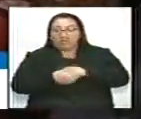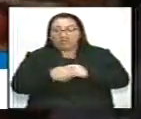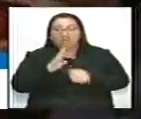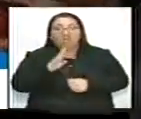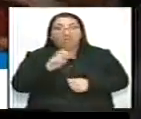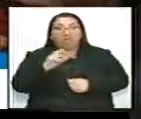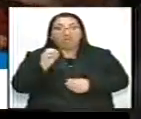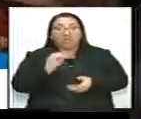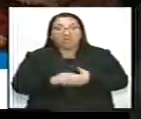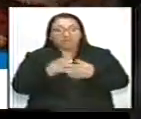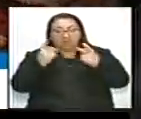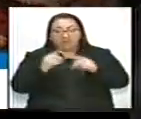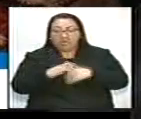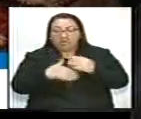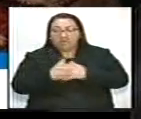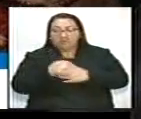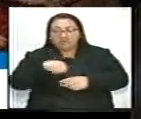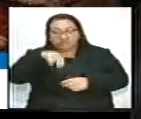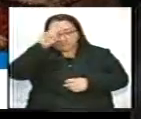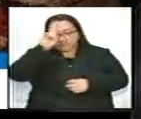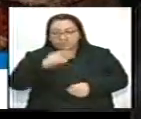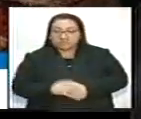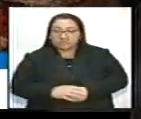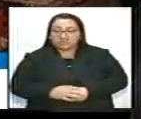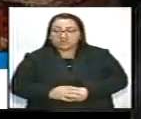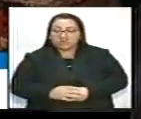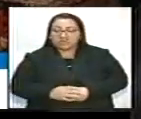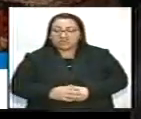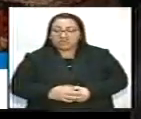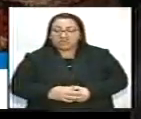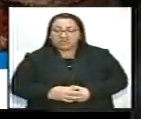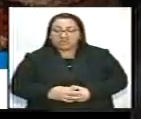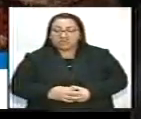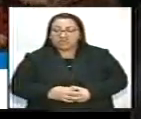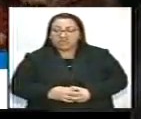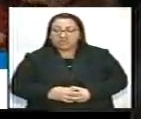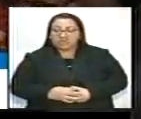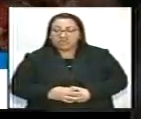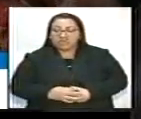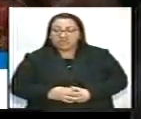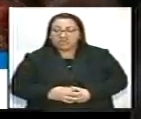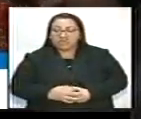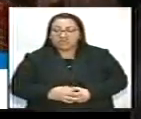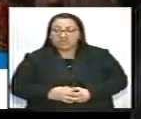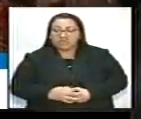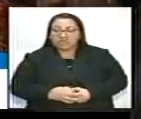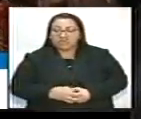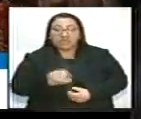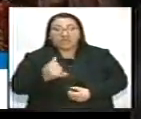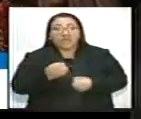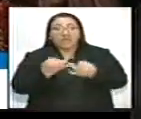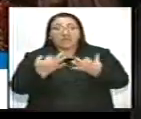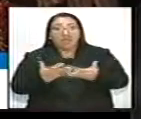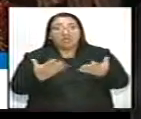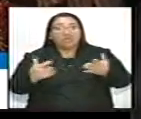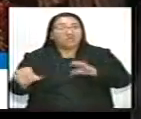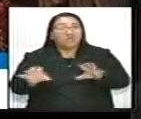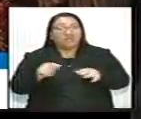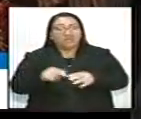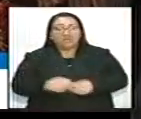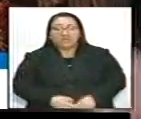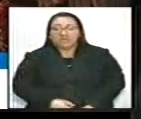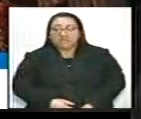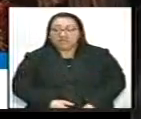Budapest, suscrito y ratificado por el Perú. Entonces, presidente, hay varias cosas que hacer, pero